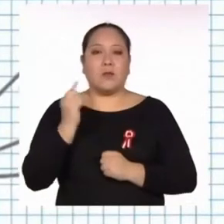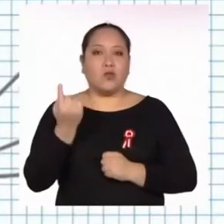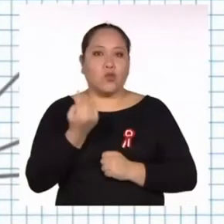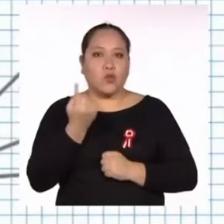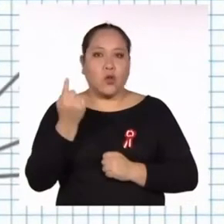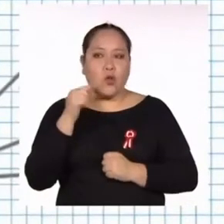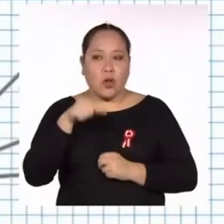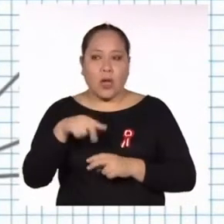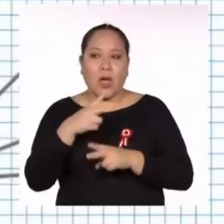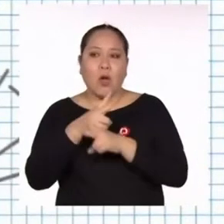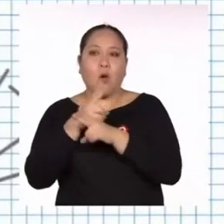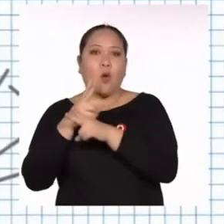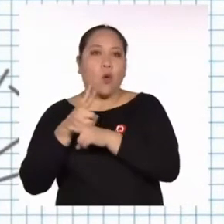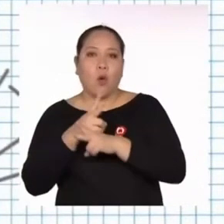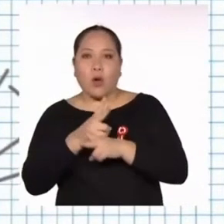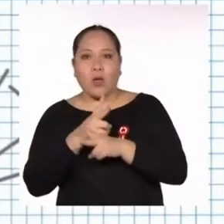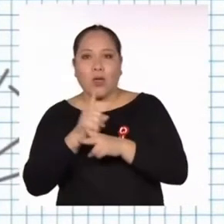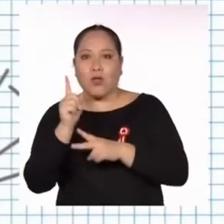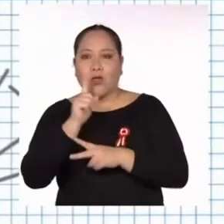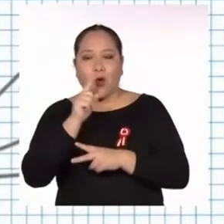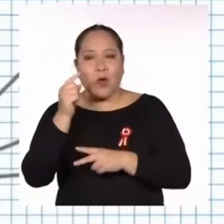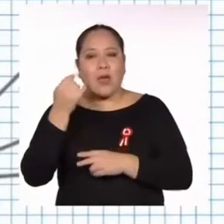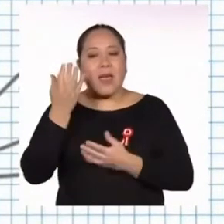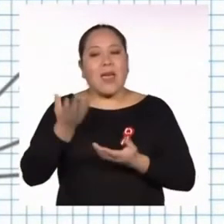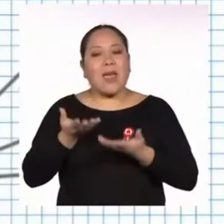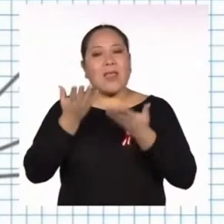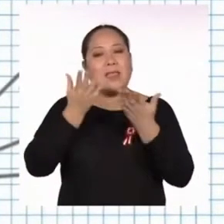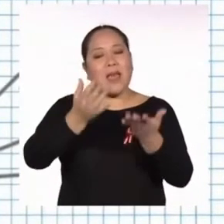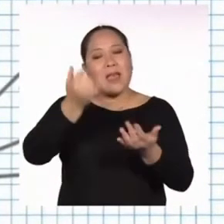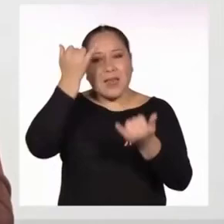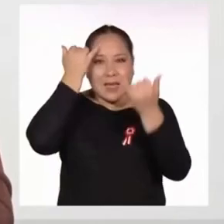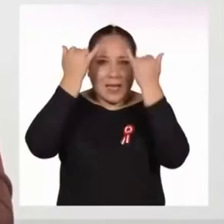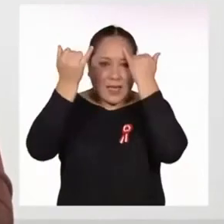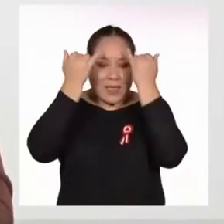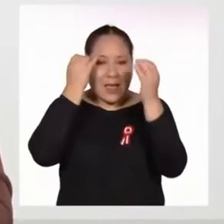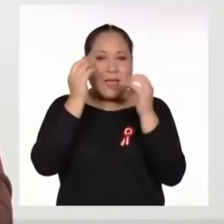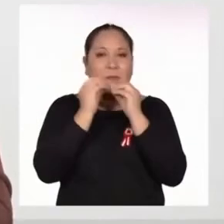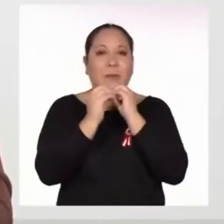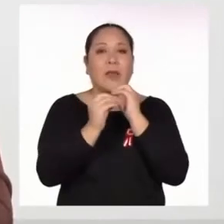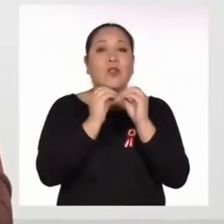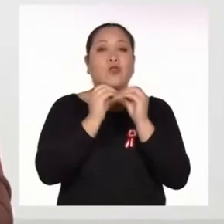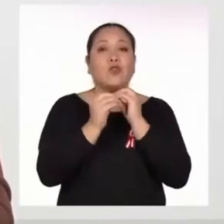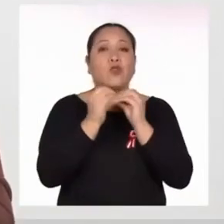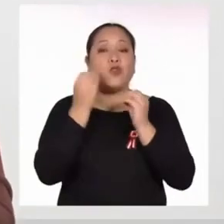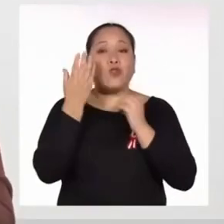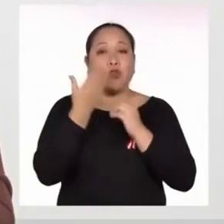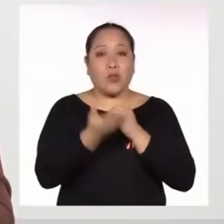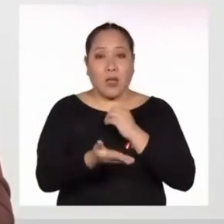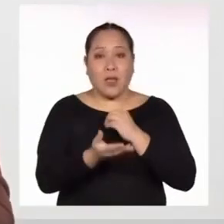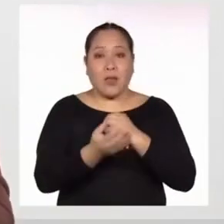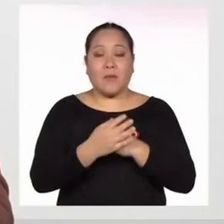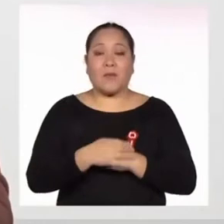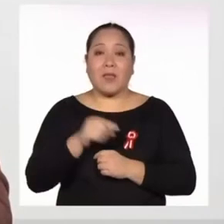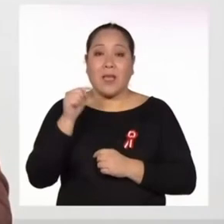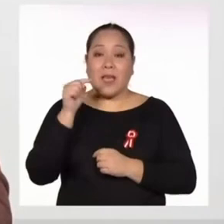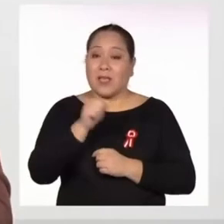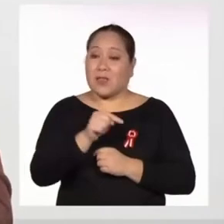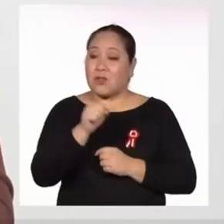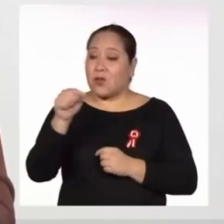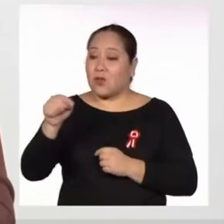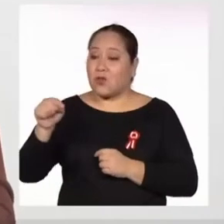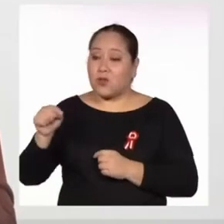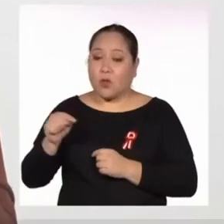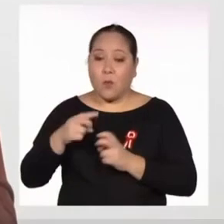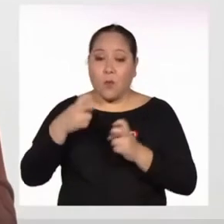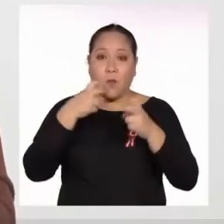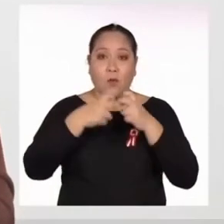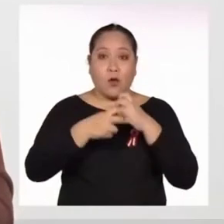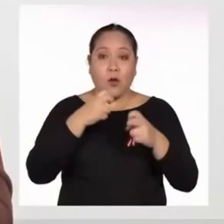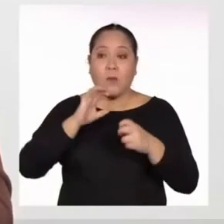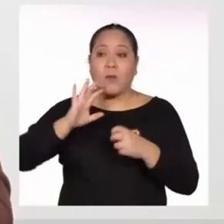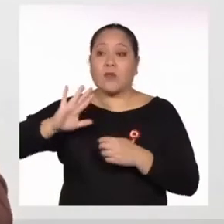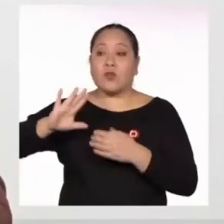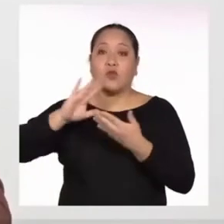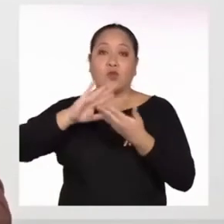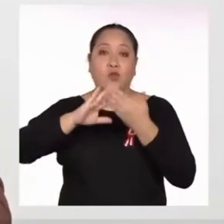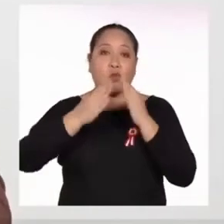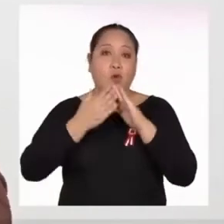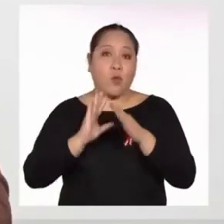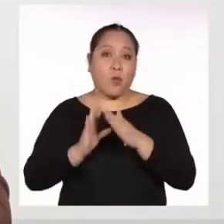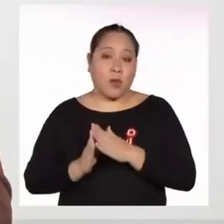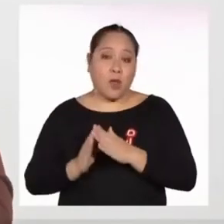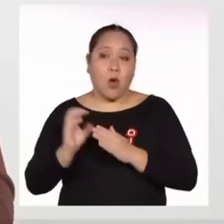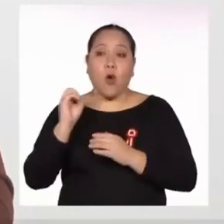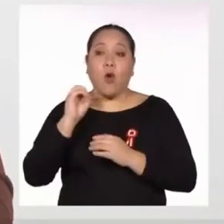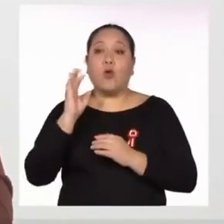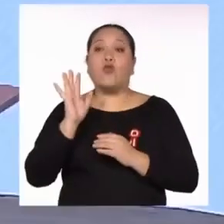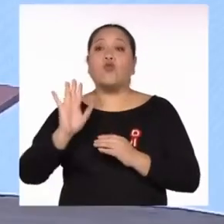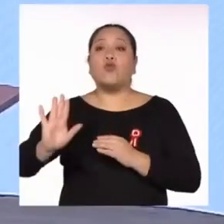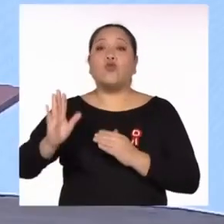que cuida sino que propone alternativas de solución para estas problemáticas en su comunidad y en